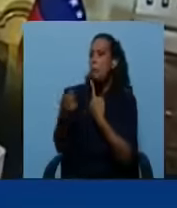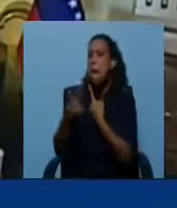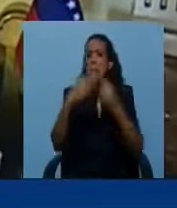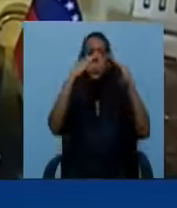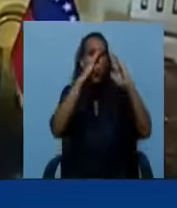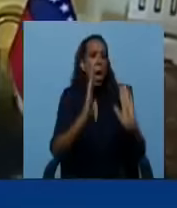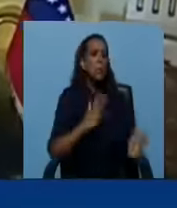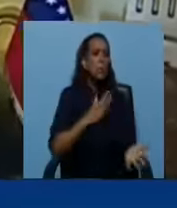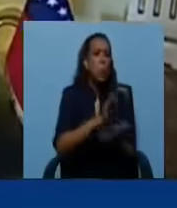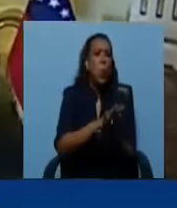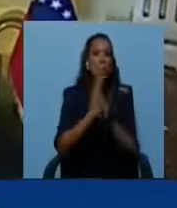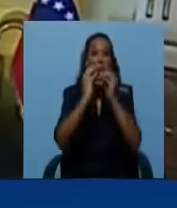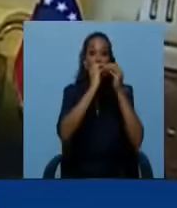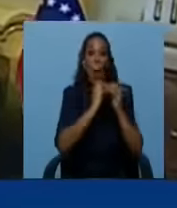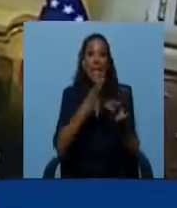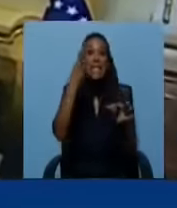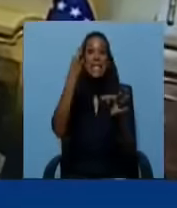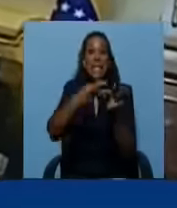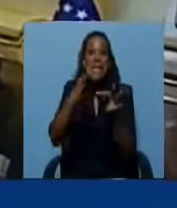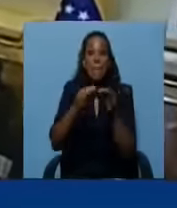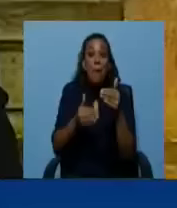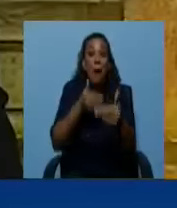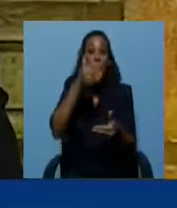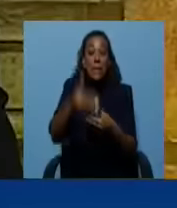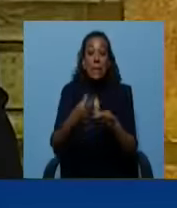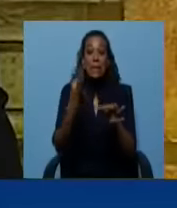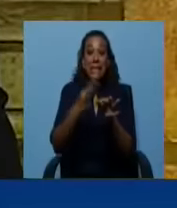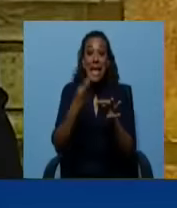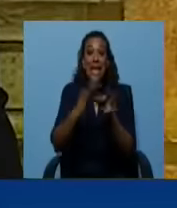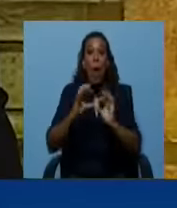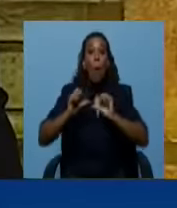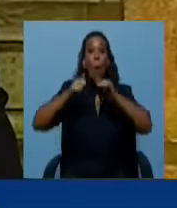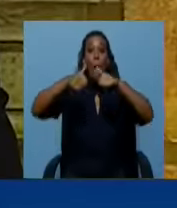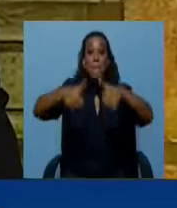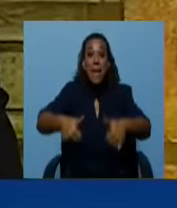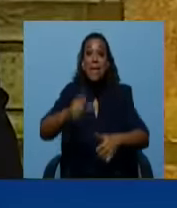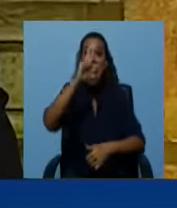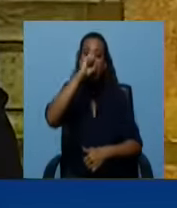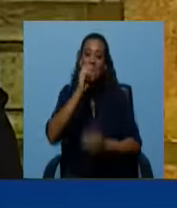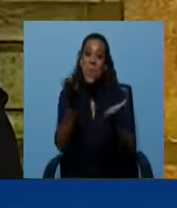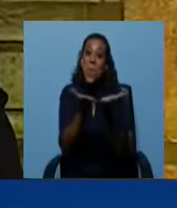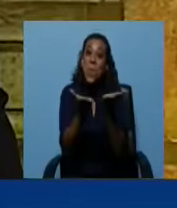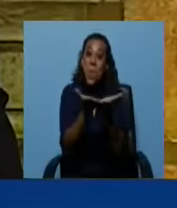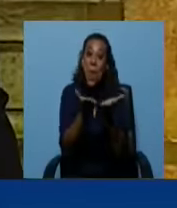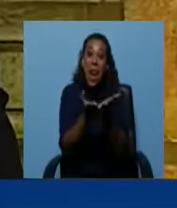Ya preparándonos en septiembre para el inicio del año escolar.